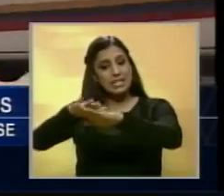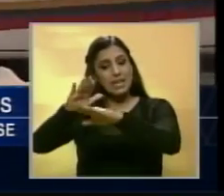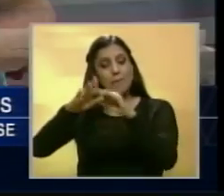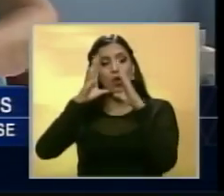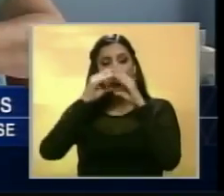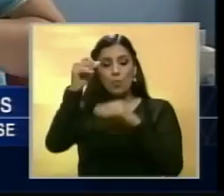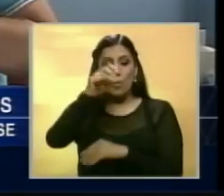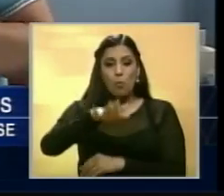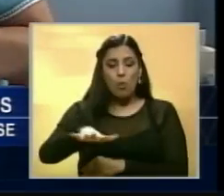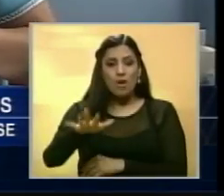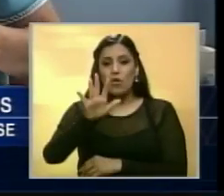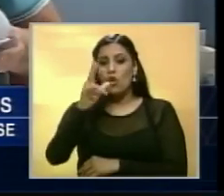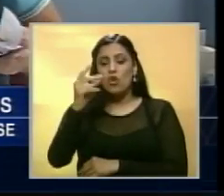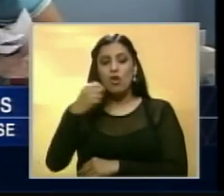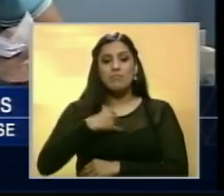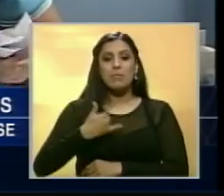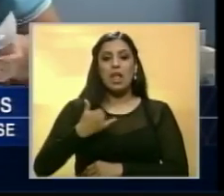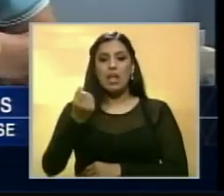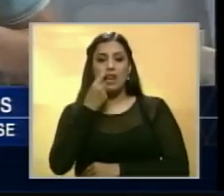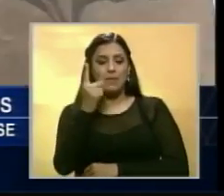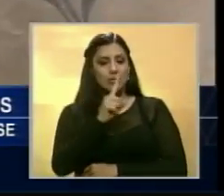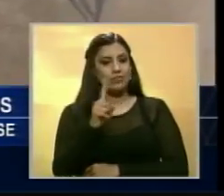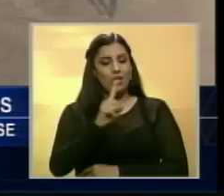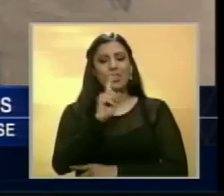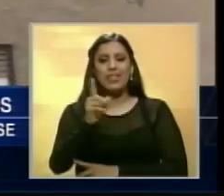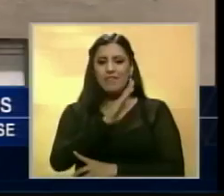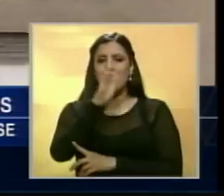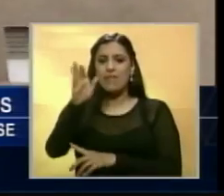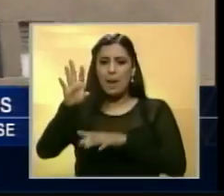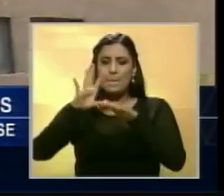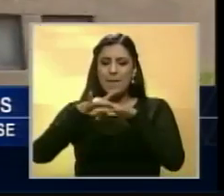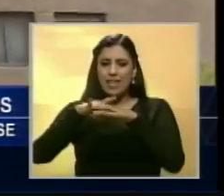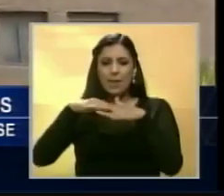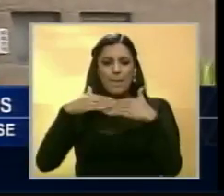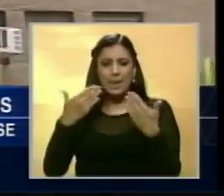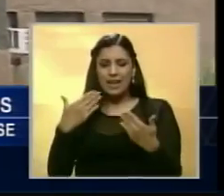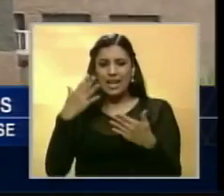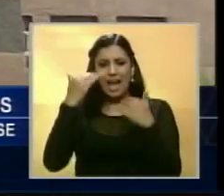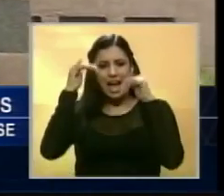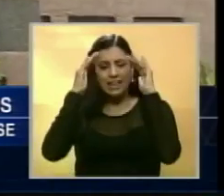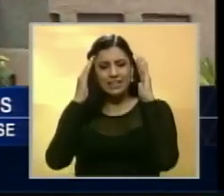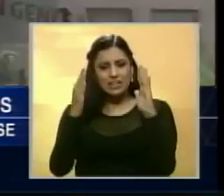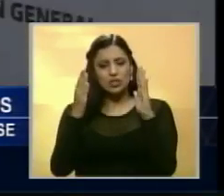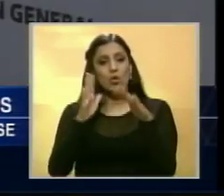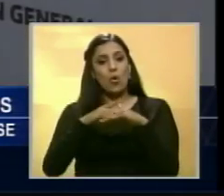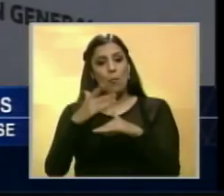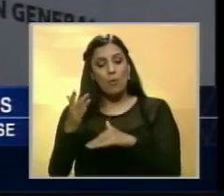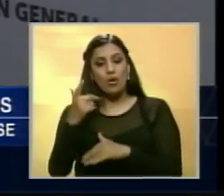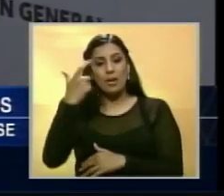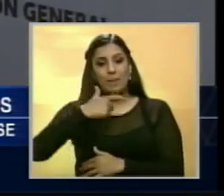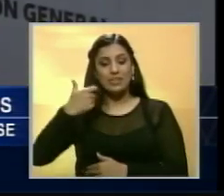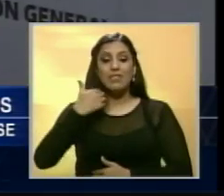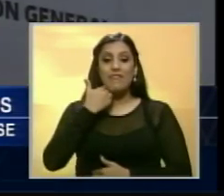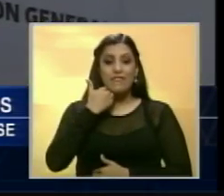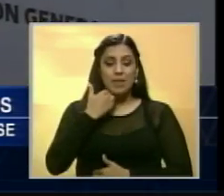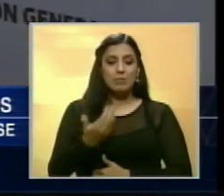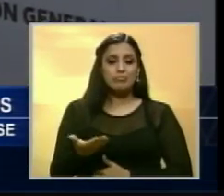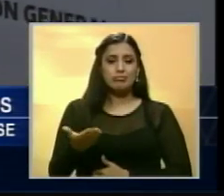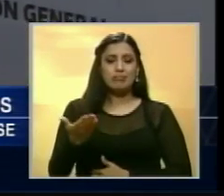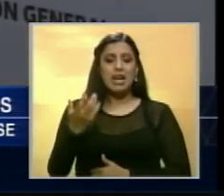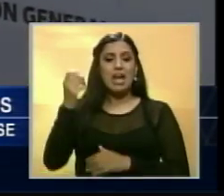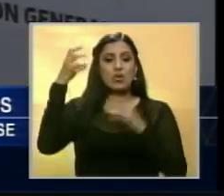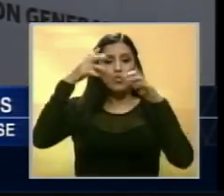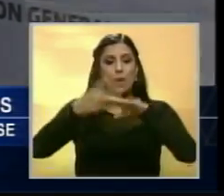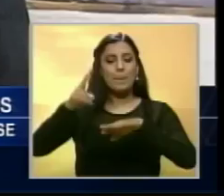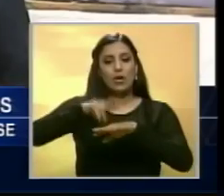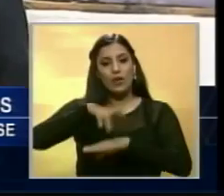toda la población a no automedicarse y asistir a los centros asistenciales para que sean atendidos, ya que los cuadros virales aumentan con la